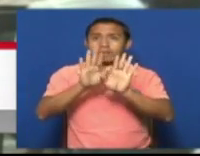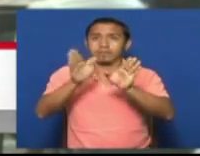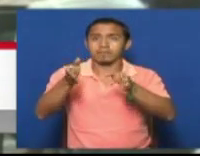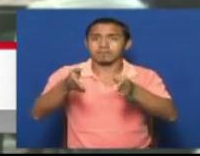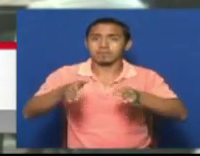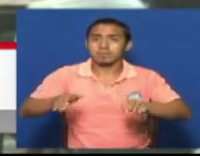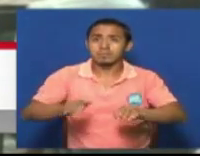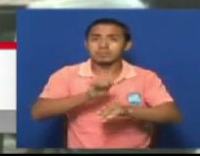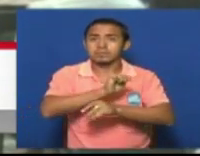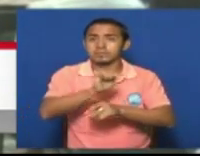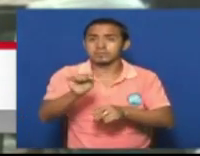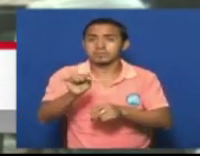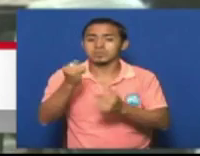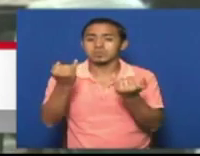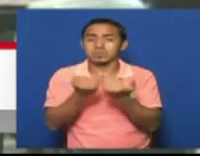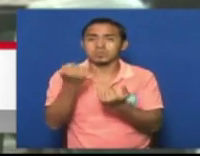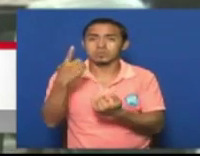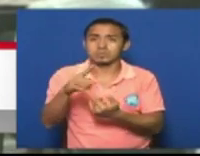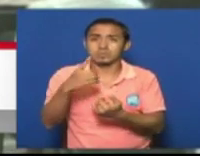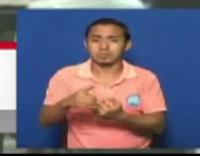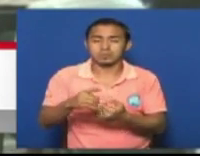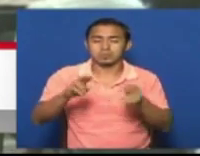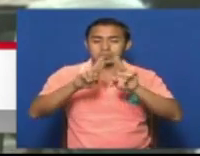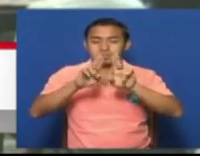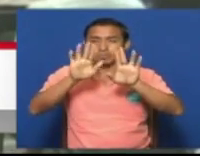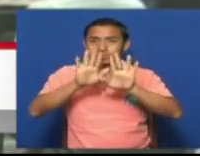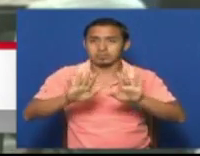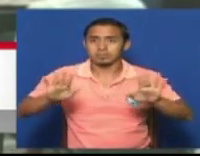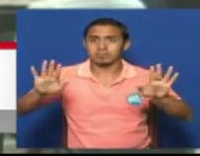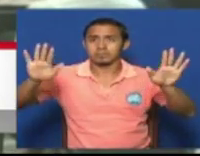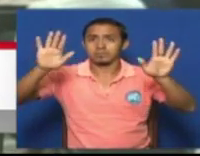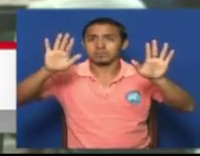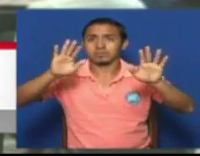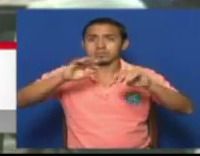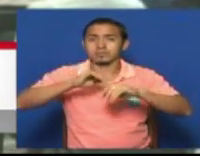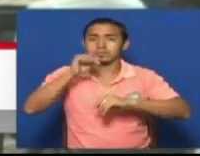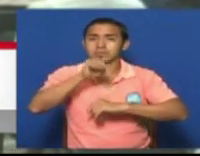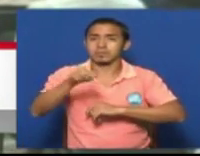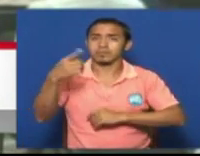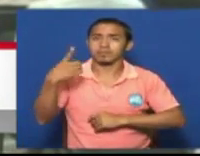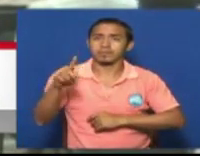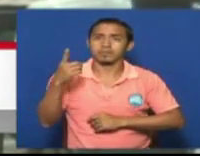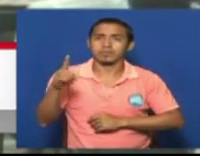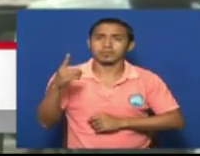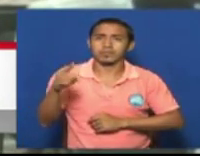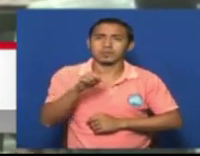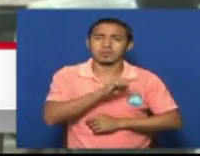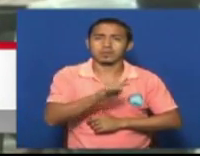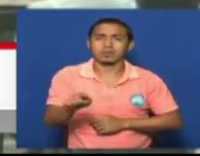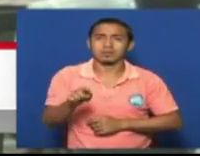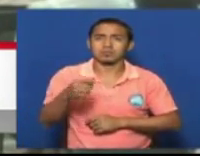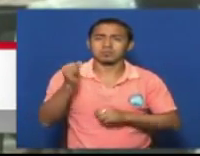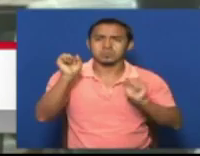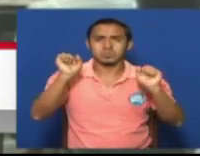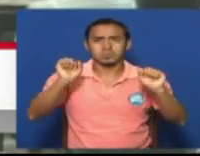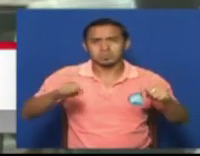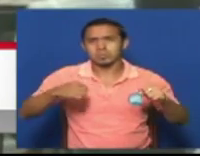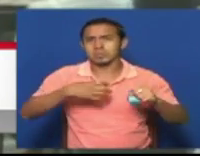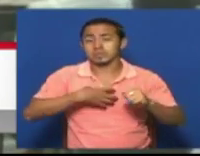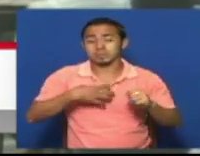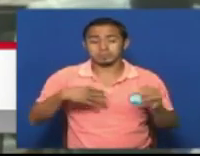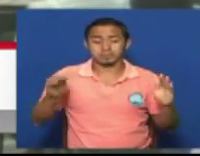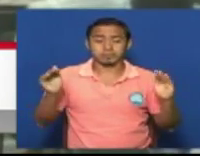están reconocidos los derechos ambientales están reconocidos esos derechos que tienen los niños y las niñas a habitar en un